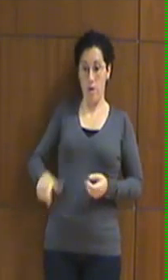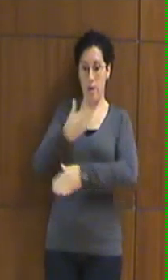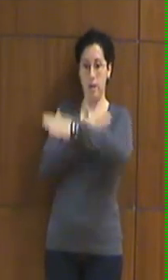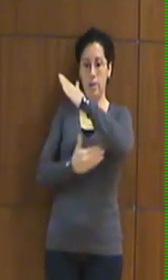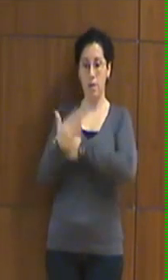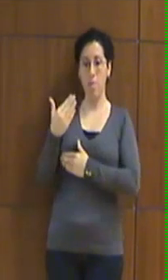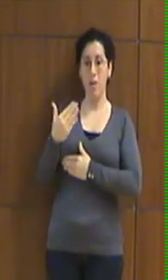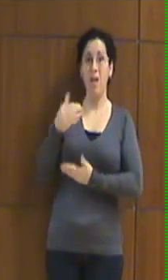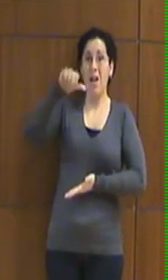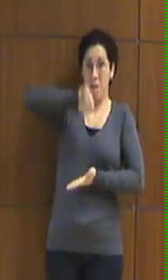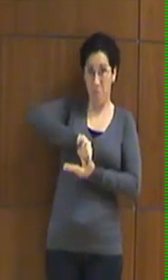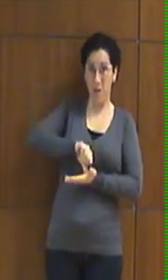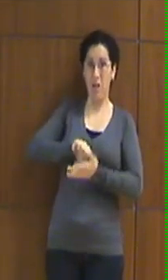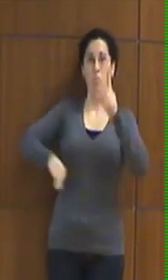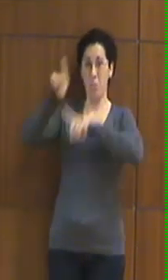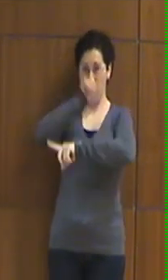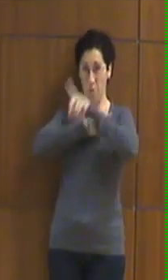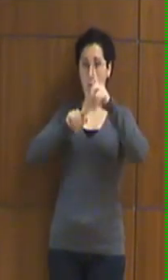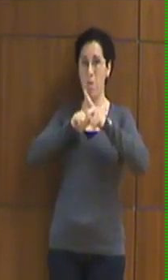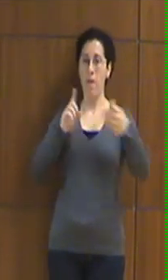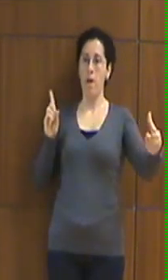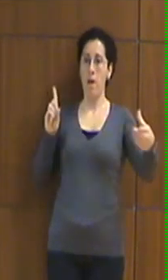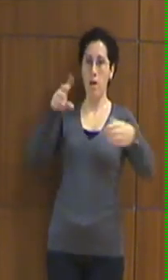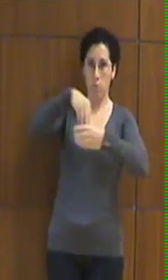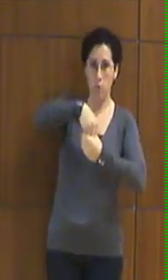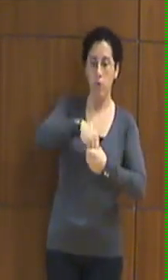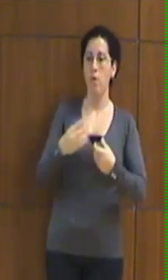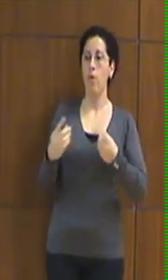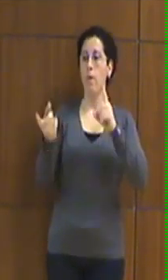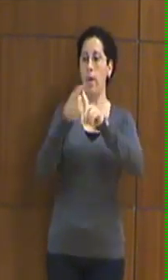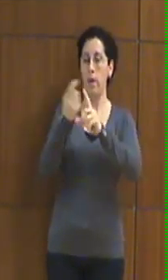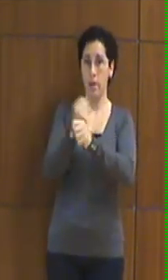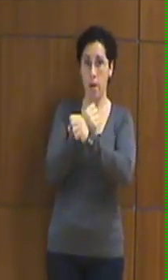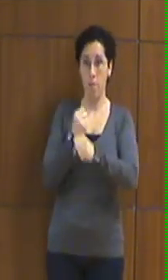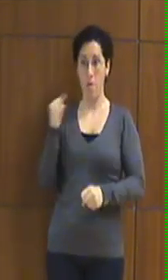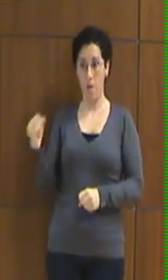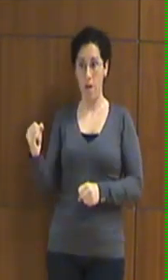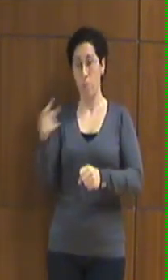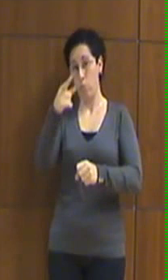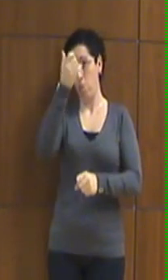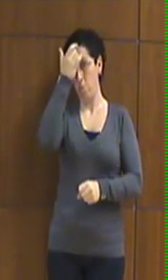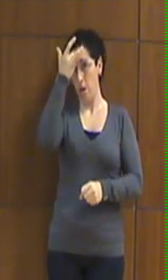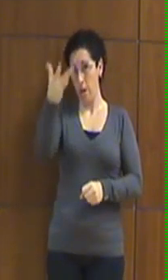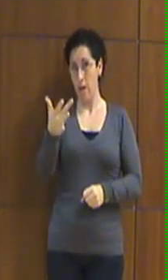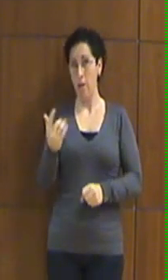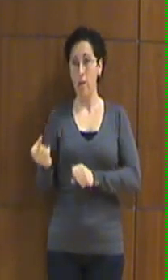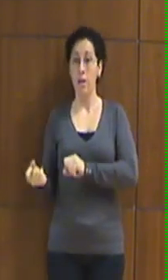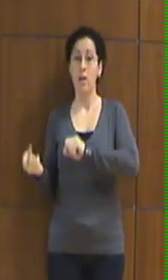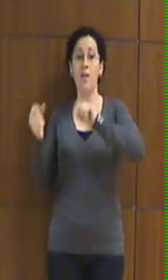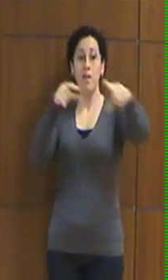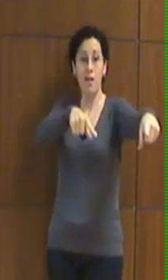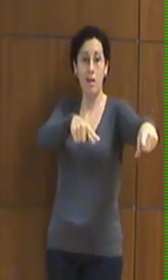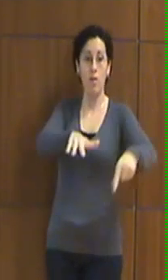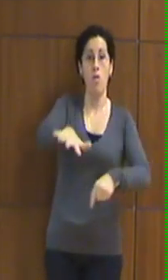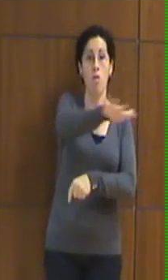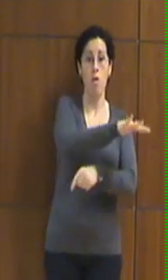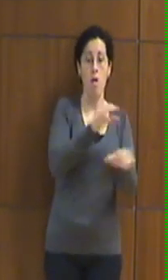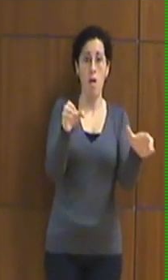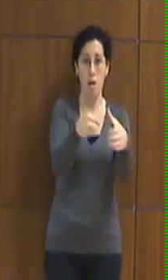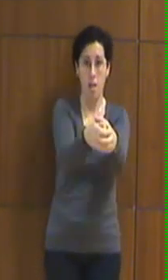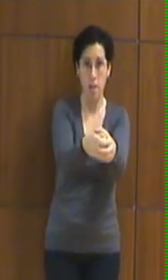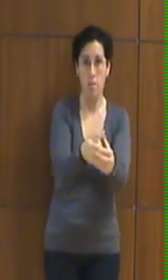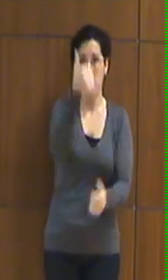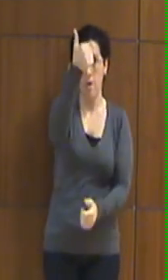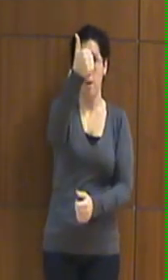tiene problemas de inclusión y problemas de conseguir trabajo, ya te puedes morir si te vas a estos pequeños núcleos